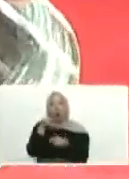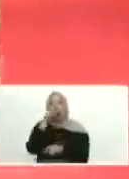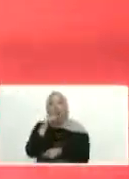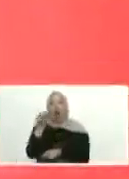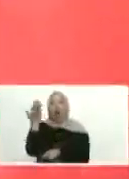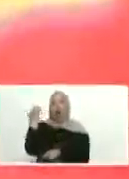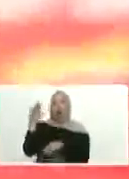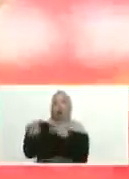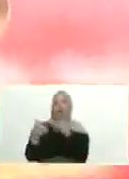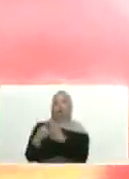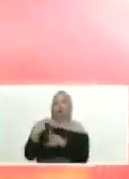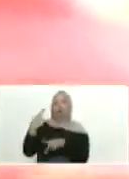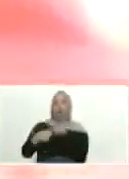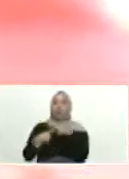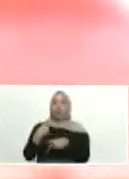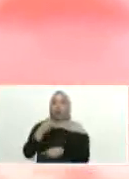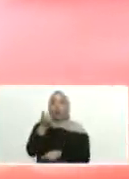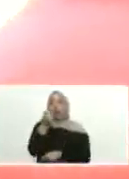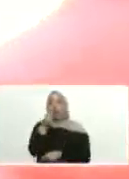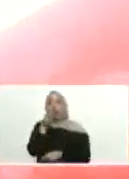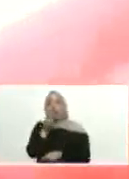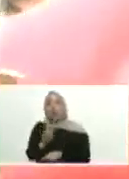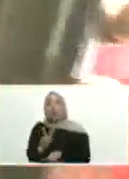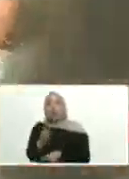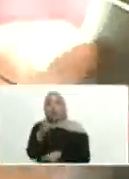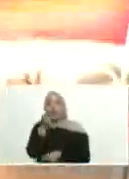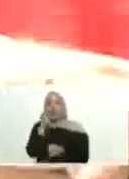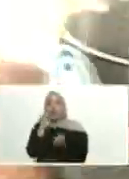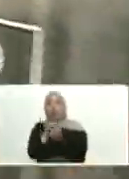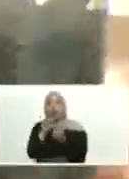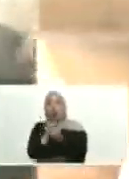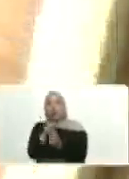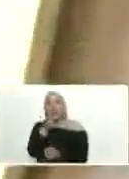hasta ahorita hemos producido más de 12.000 toneladas de